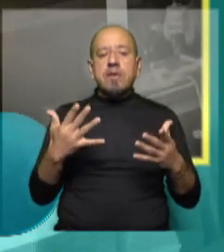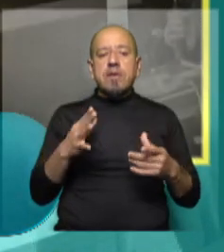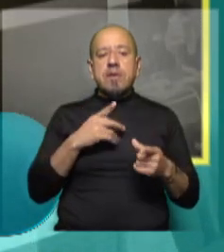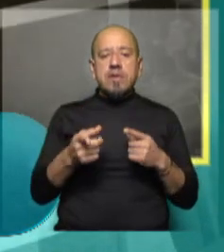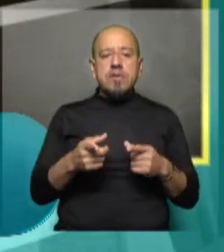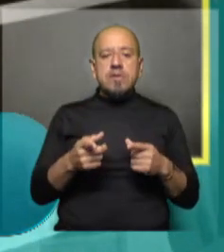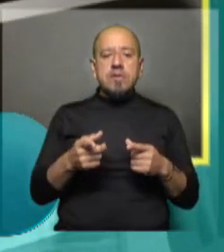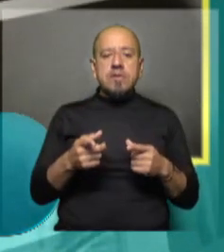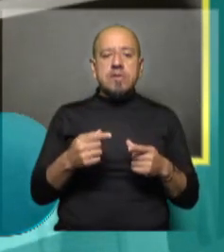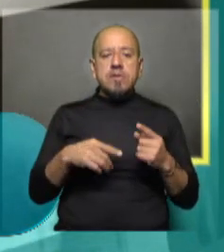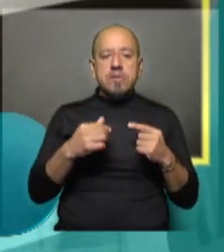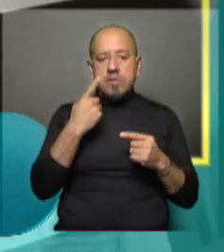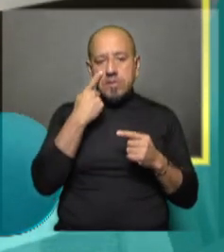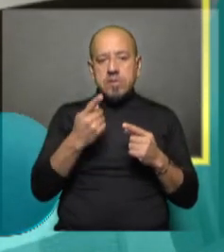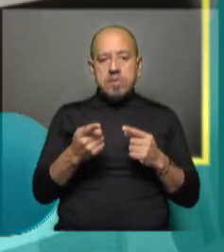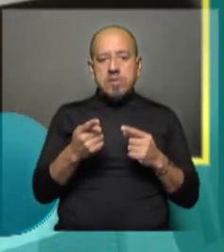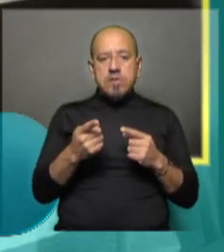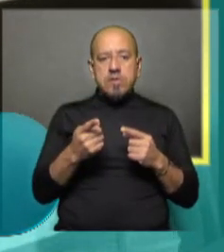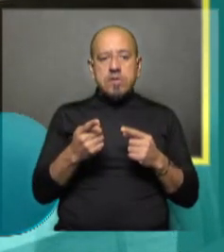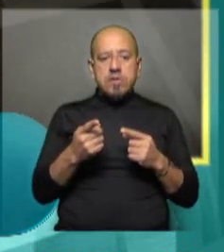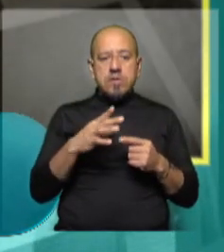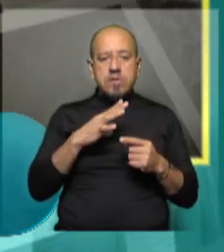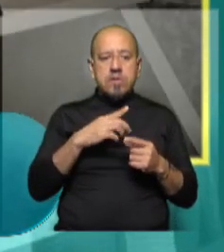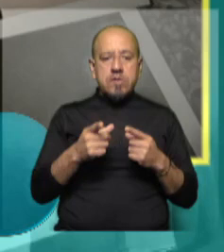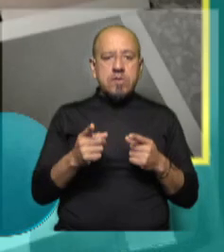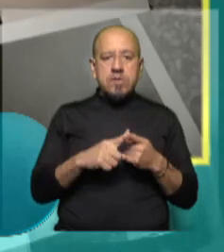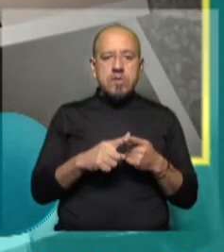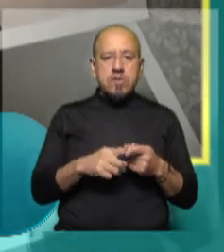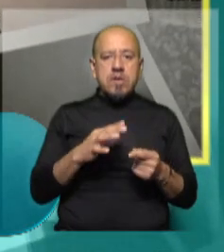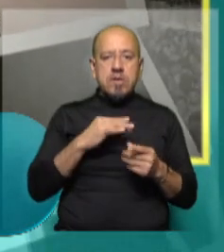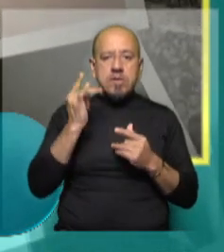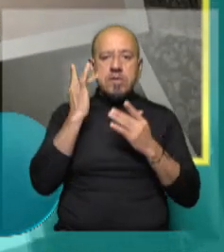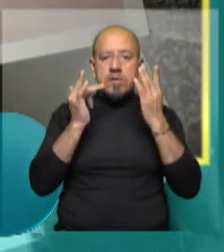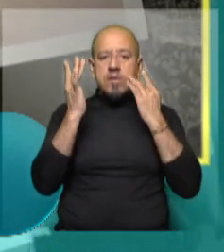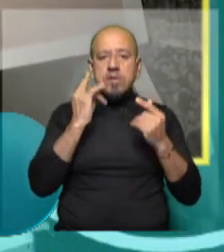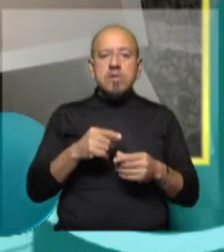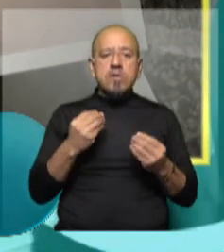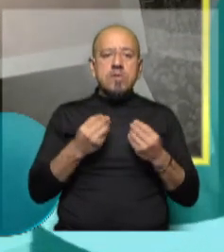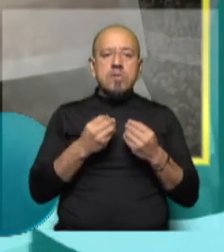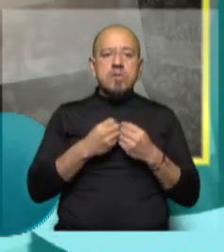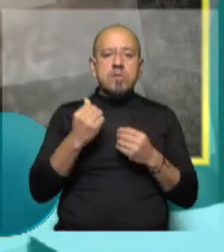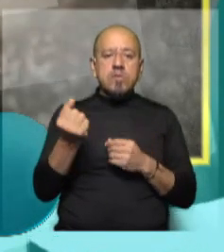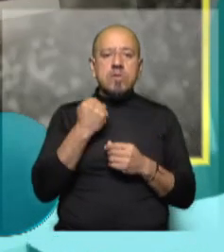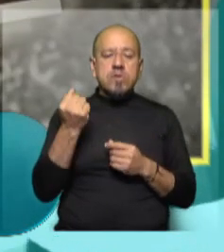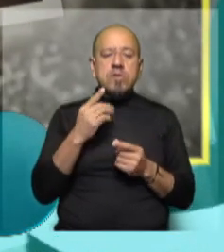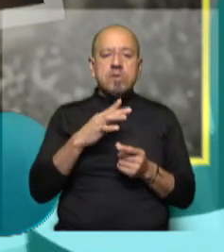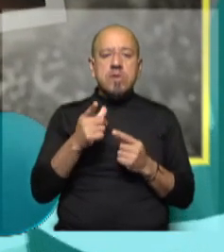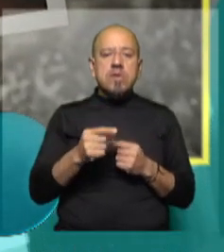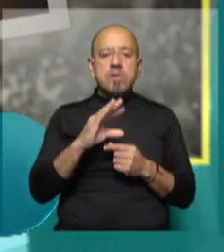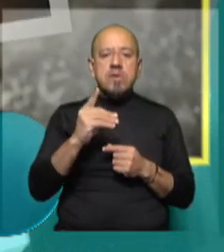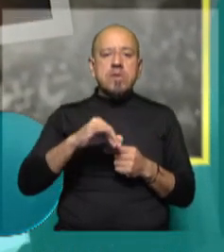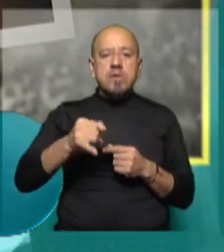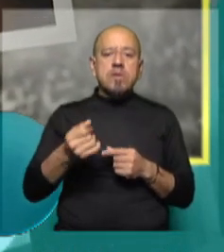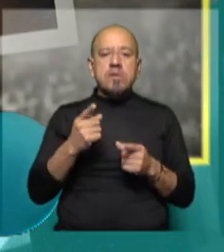la ciudad. Sí, hemos visto este afiche por muchos lugares. Hay artistas de mucho renombre, muy conocidos. Hay DJs,